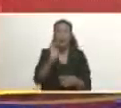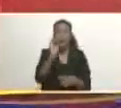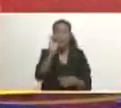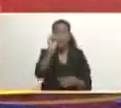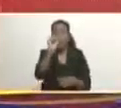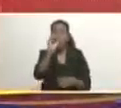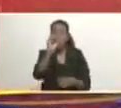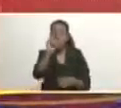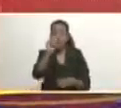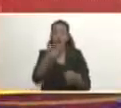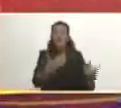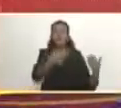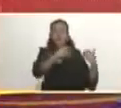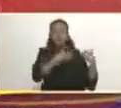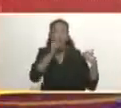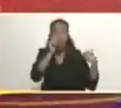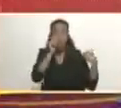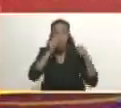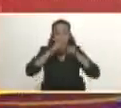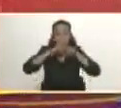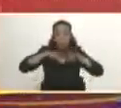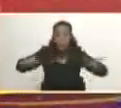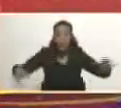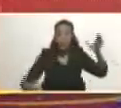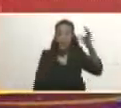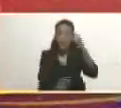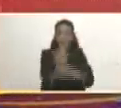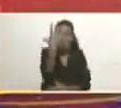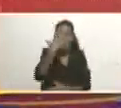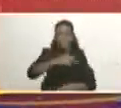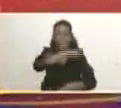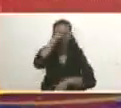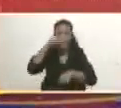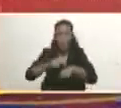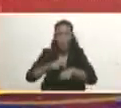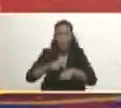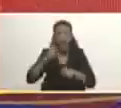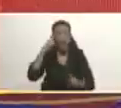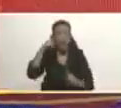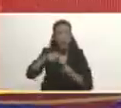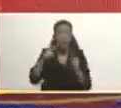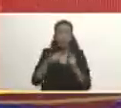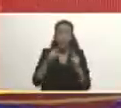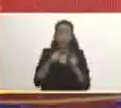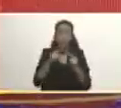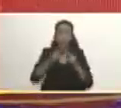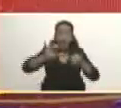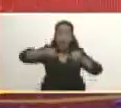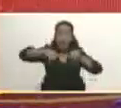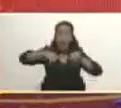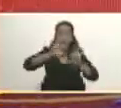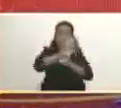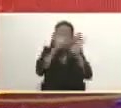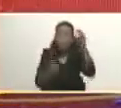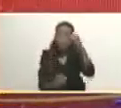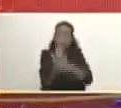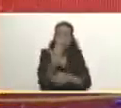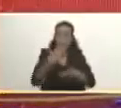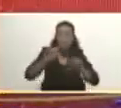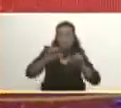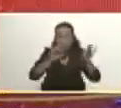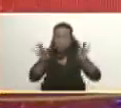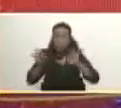Suárez, responsable de la expansión y crecimiento de la fuerza, quien fue conocido como el arquitecto y el paladín de la